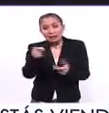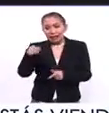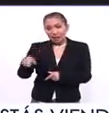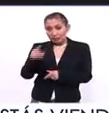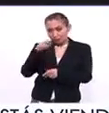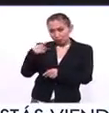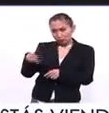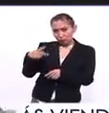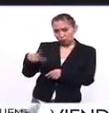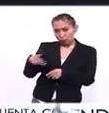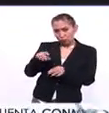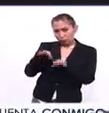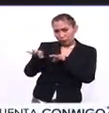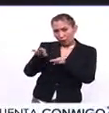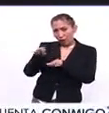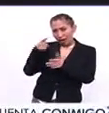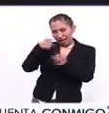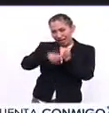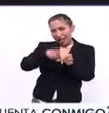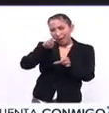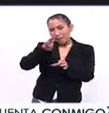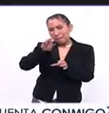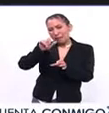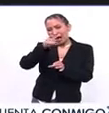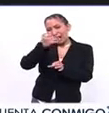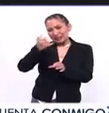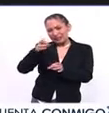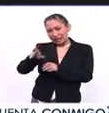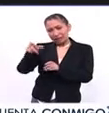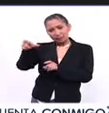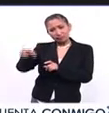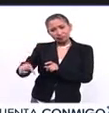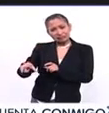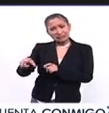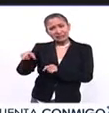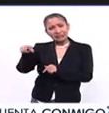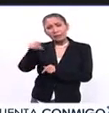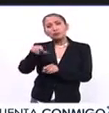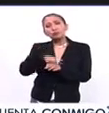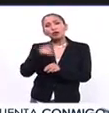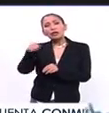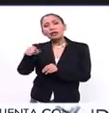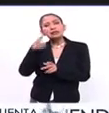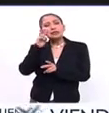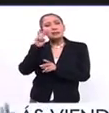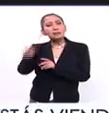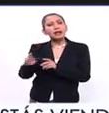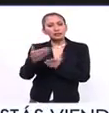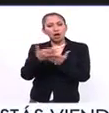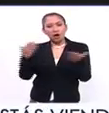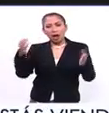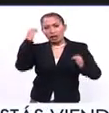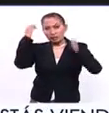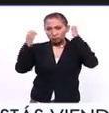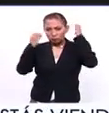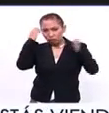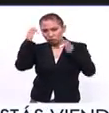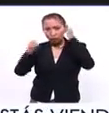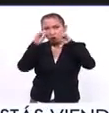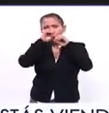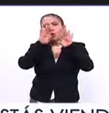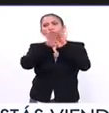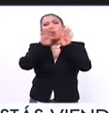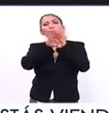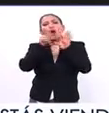justo el trabajo de Bayer me parece muy interesante porque, en primer lugar, porque sí se ve, y eso está ahora en la exposición, como